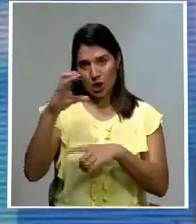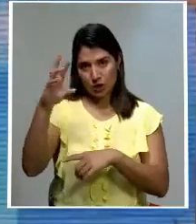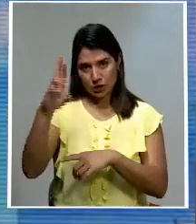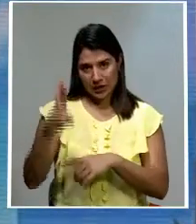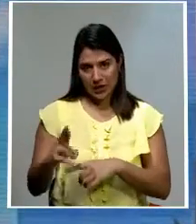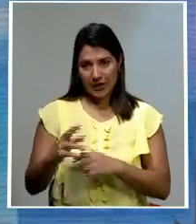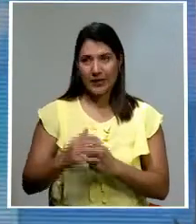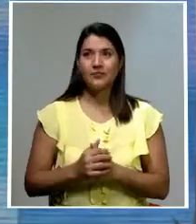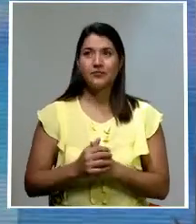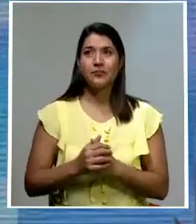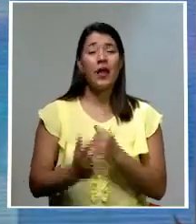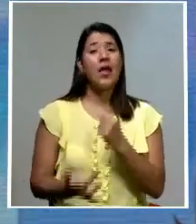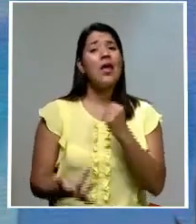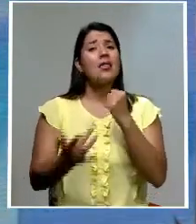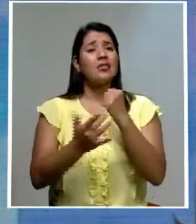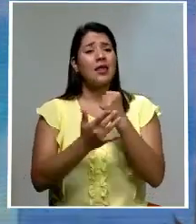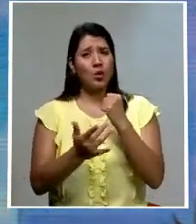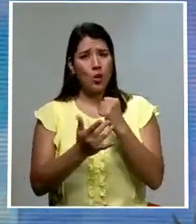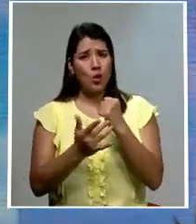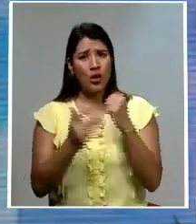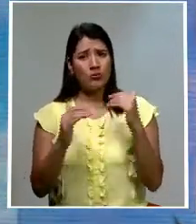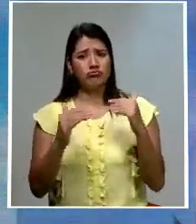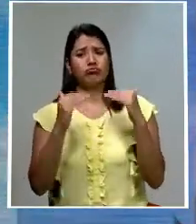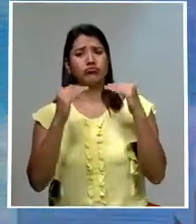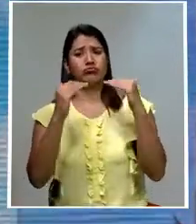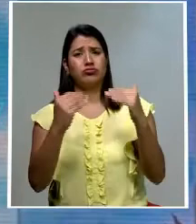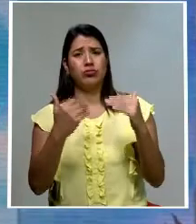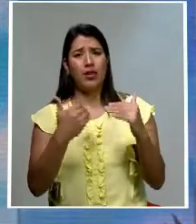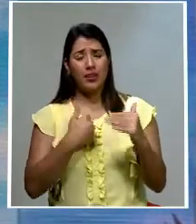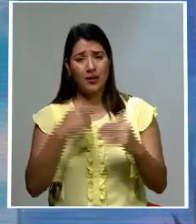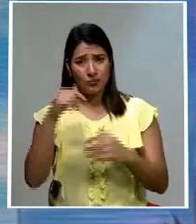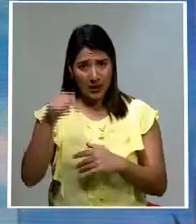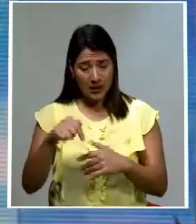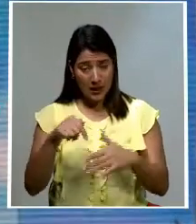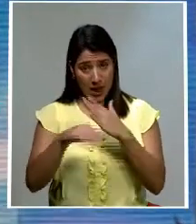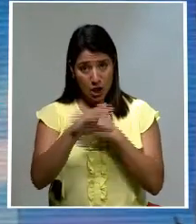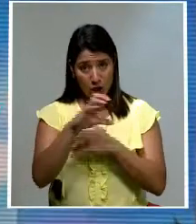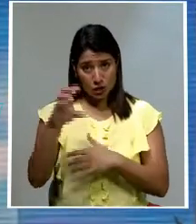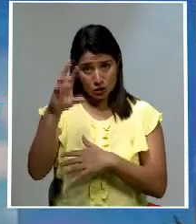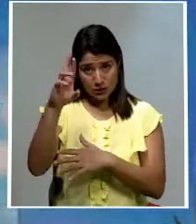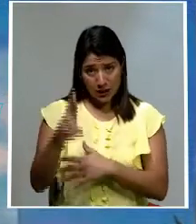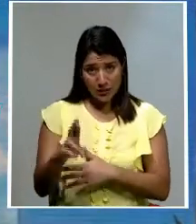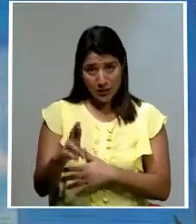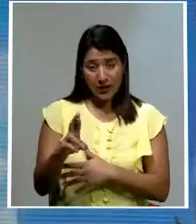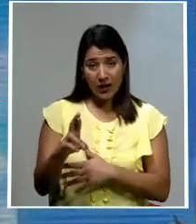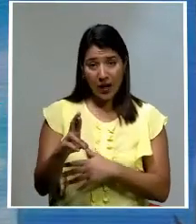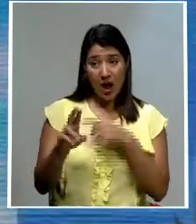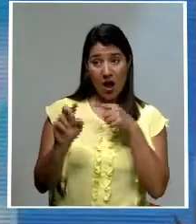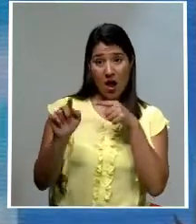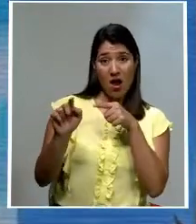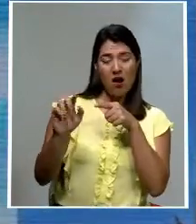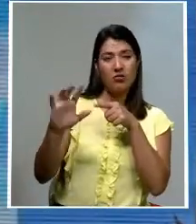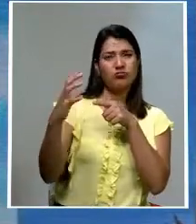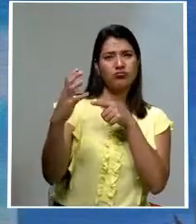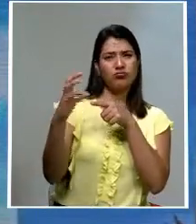pieza de tecnología que tenemos acá es el radar